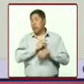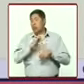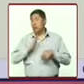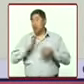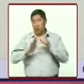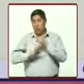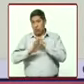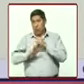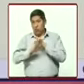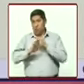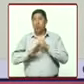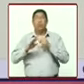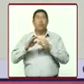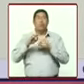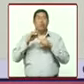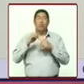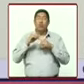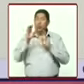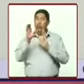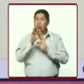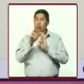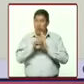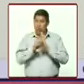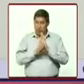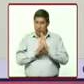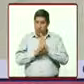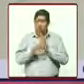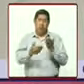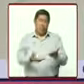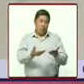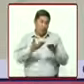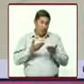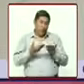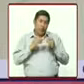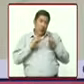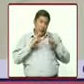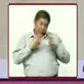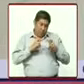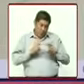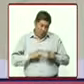garantías constitucionales, en este caso que estamos resolviendo una acción de amparo constitucional.